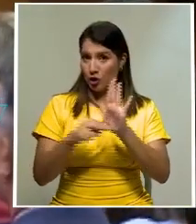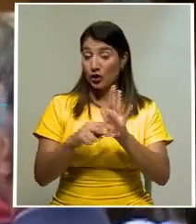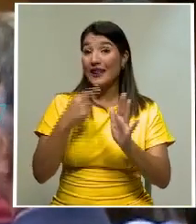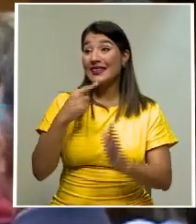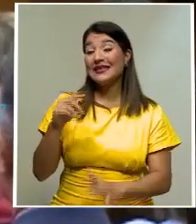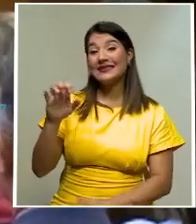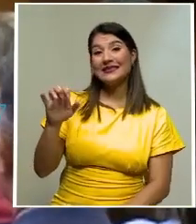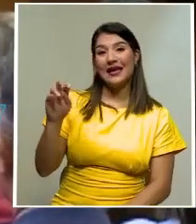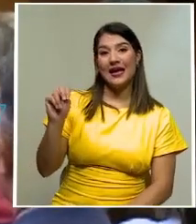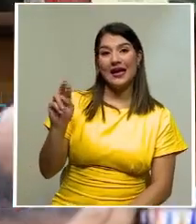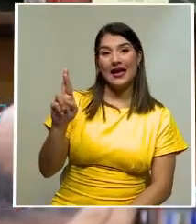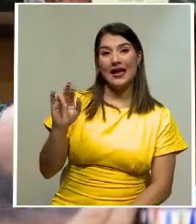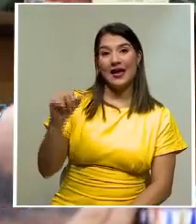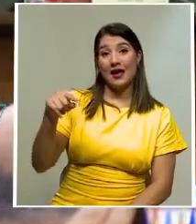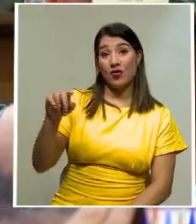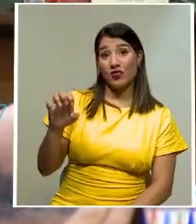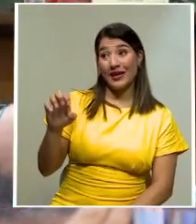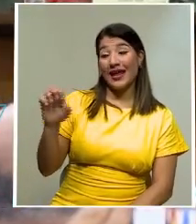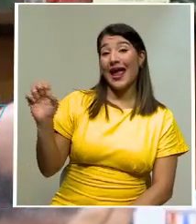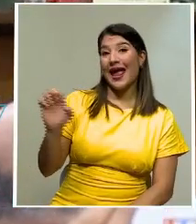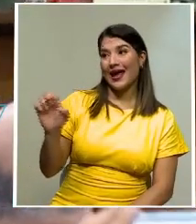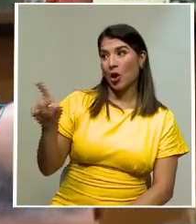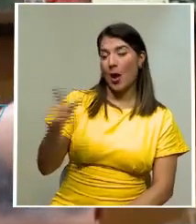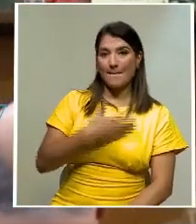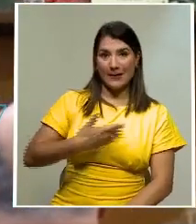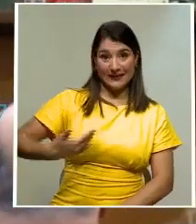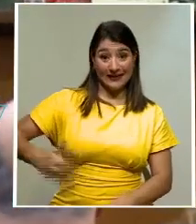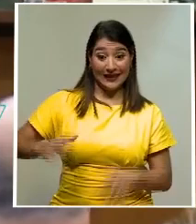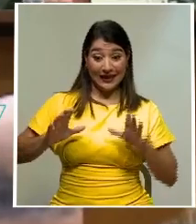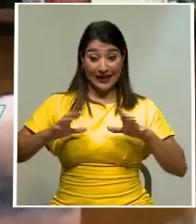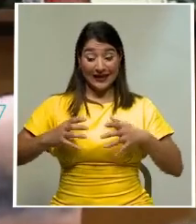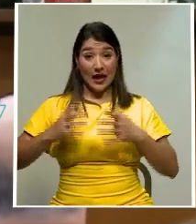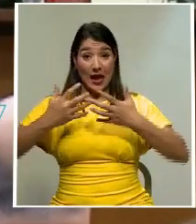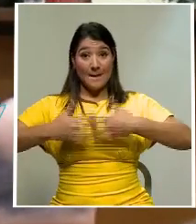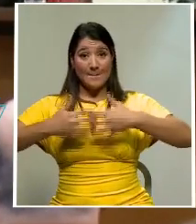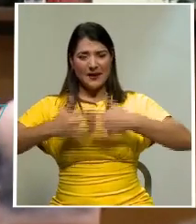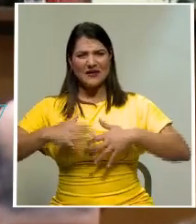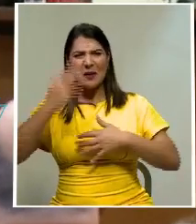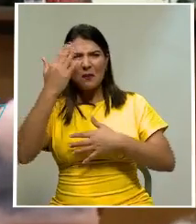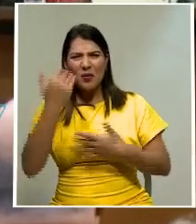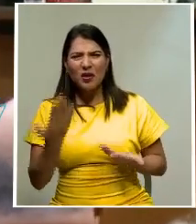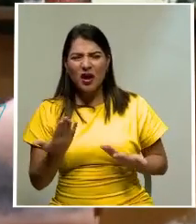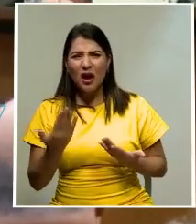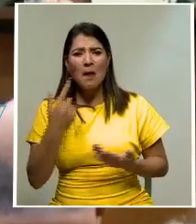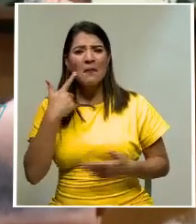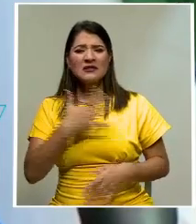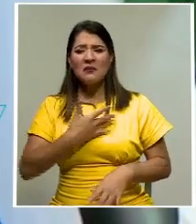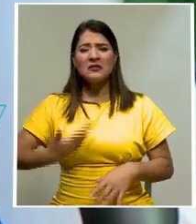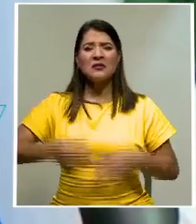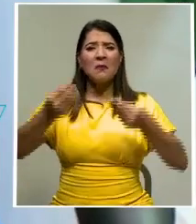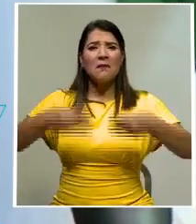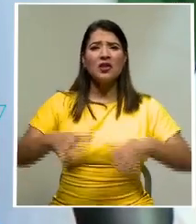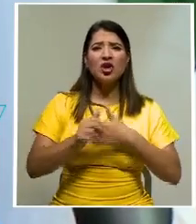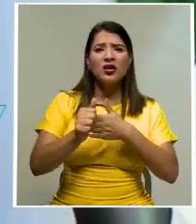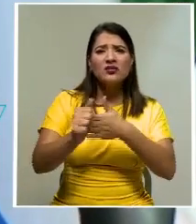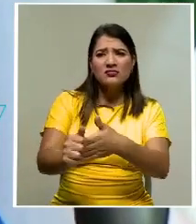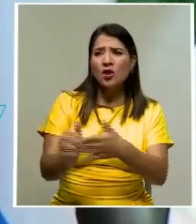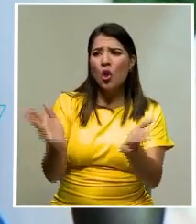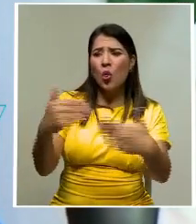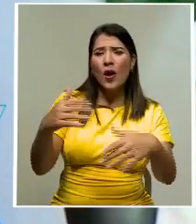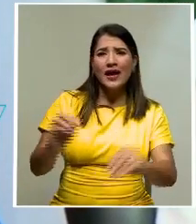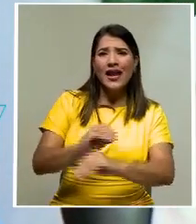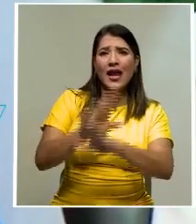Egloff, presidente de la Cámara de Industrias, ese resultado obedece a una pérdida de liderazgo y de claridad en el manejo de las